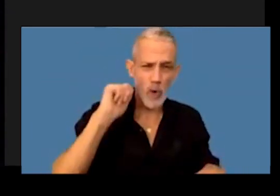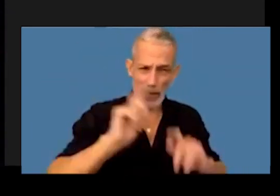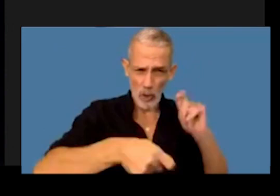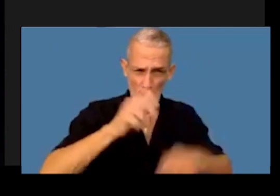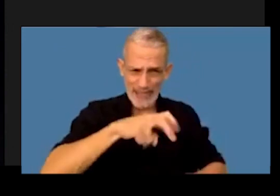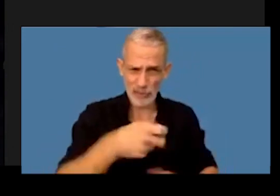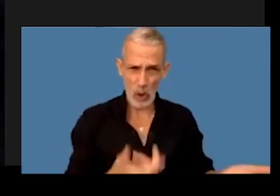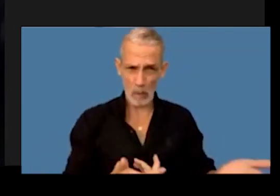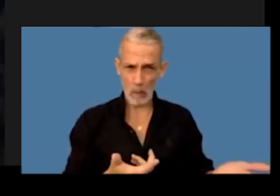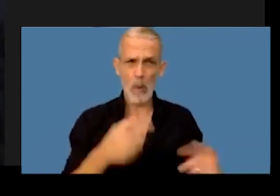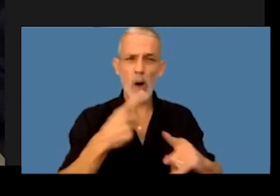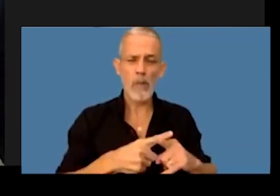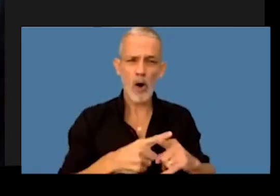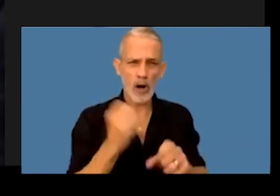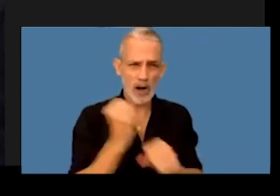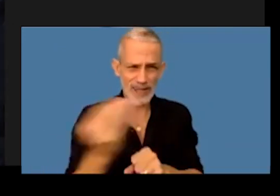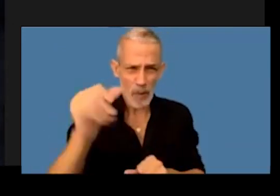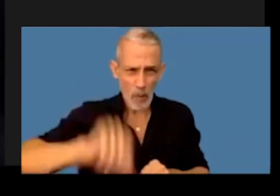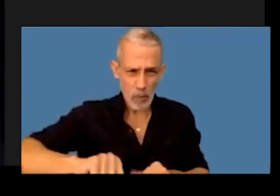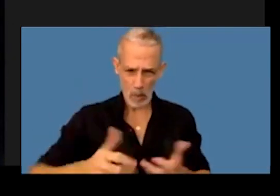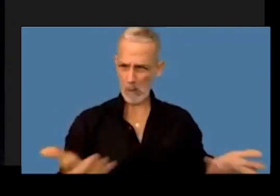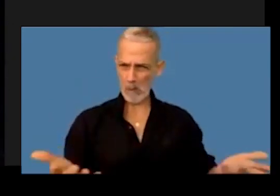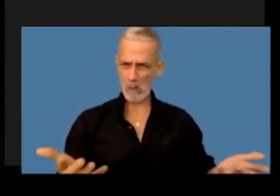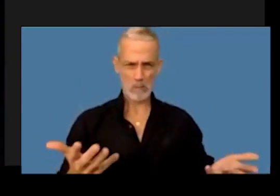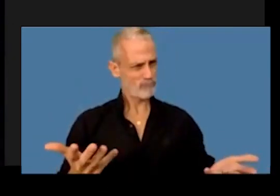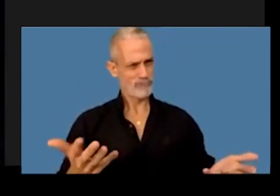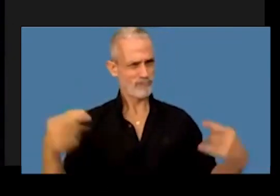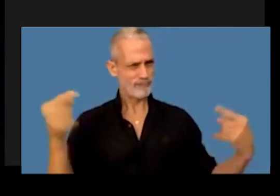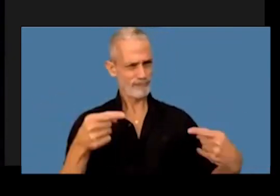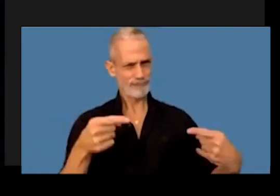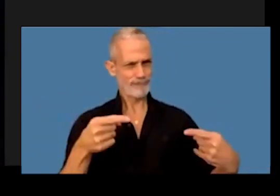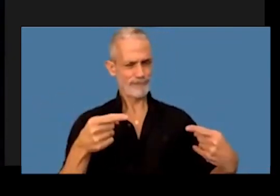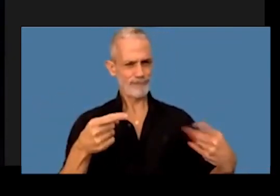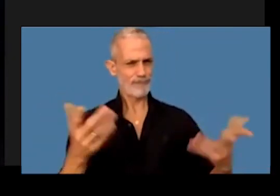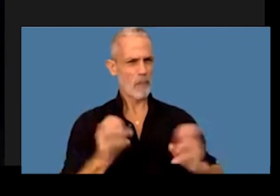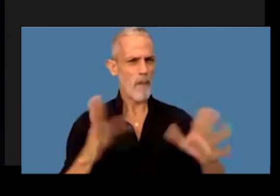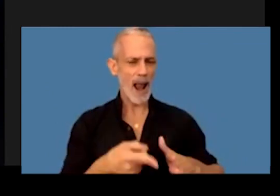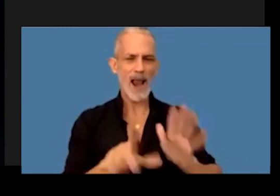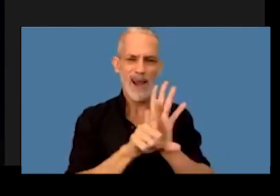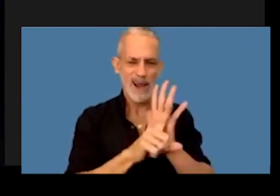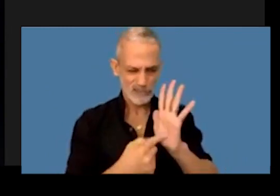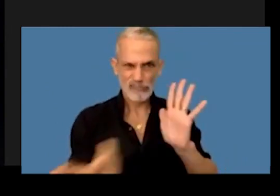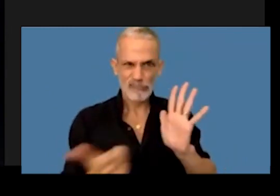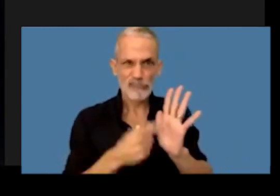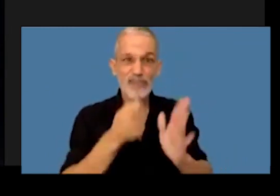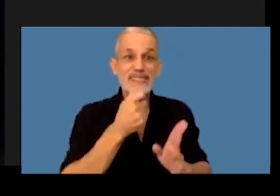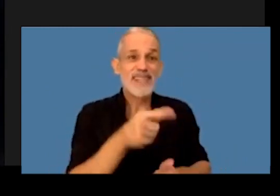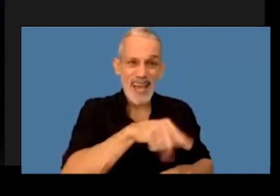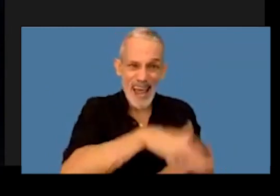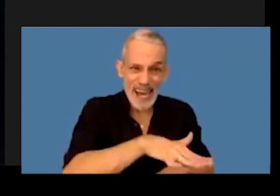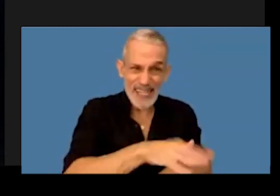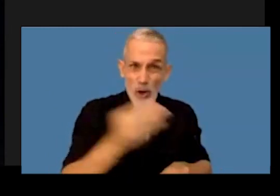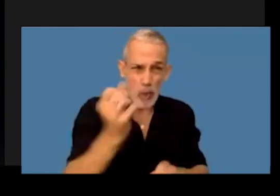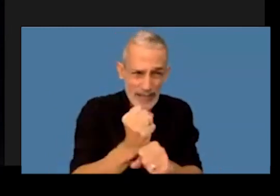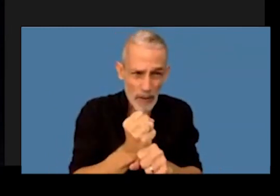por invalidez laborativa. Ahí hay toda una contradicción histórica, legal al respecto, porque se supone que ese niño o niña no debería